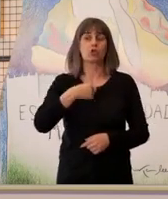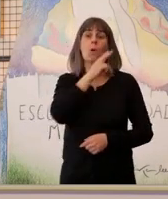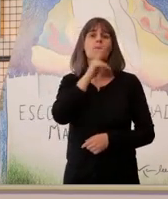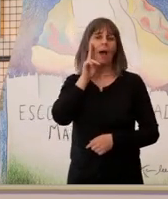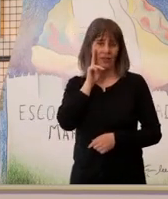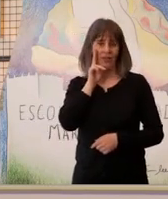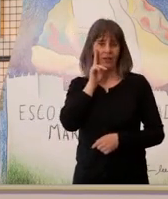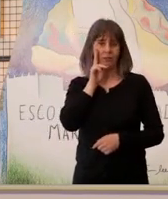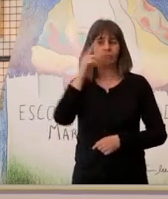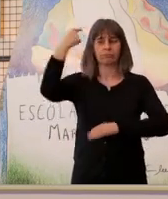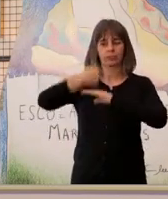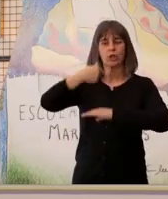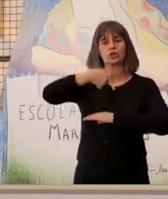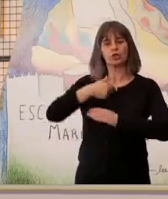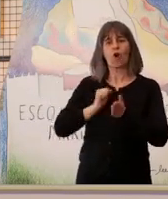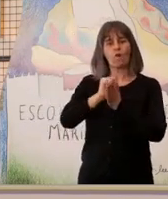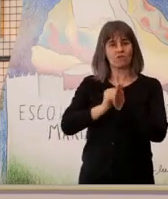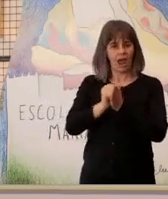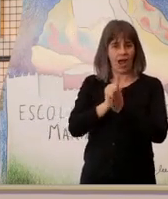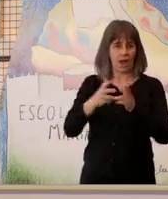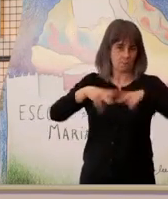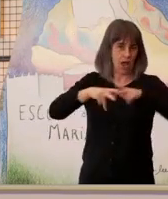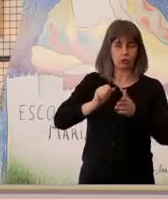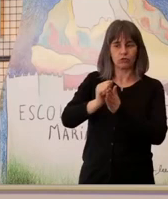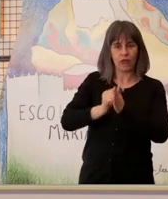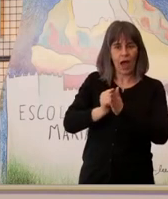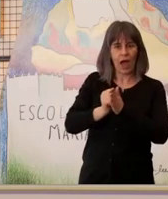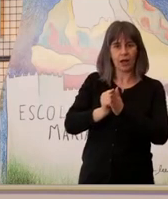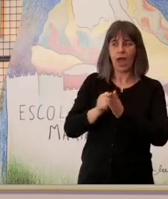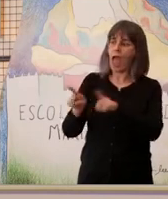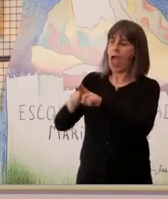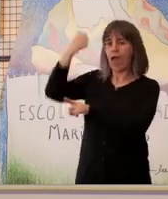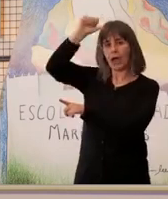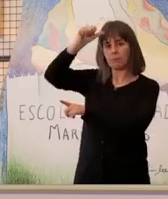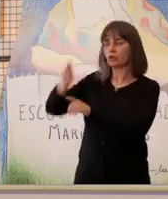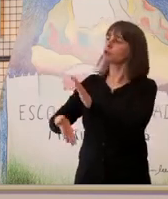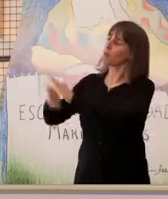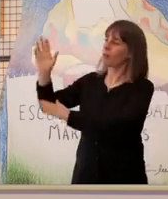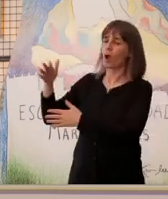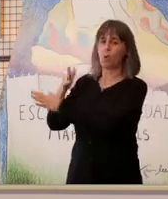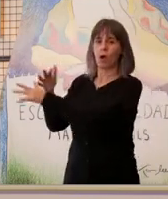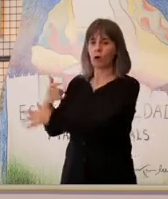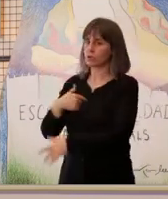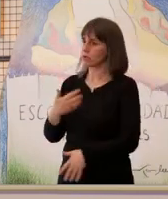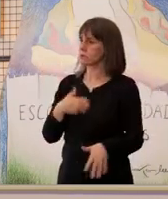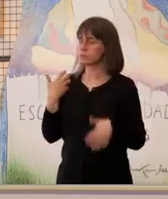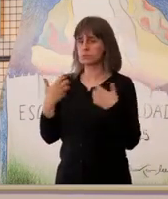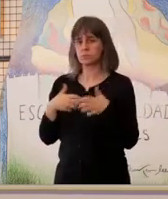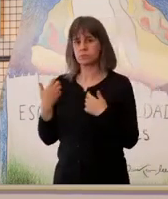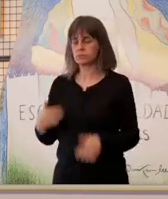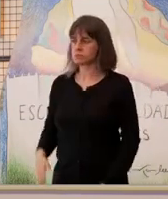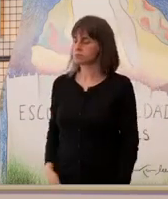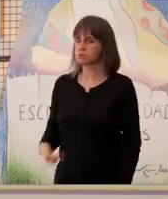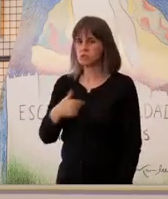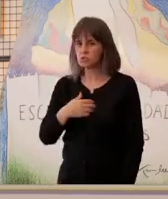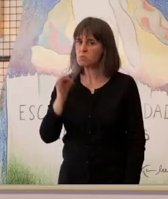salir a jugar yo me ponía furiosa Y decía no es que esto es niña Ahora resulta que si